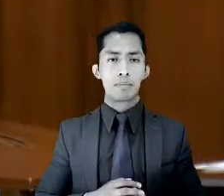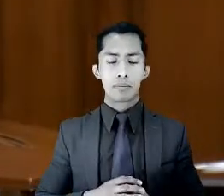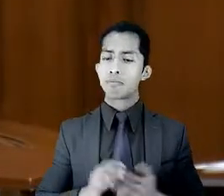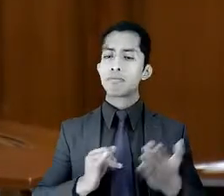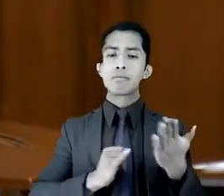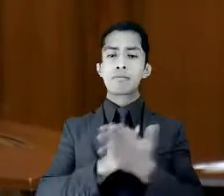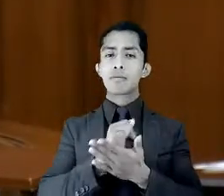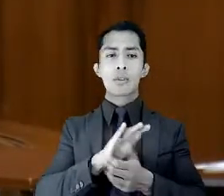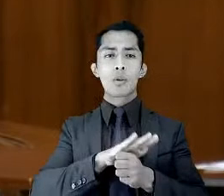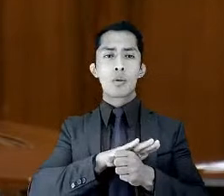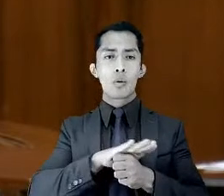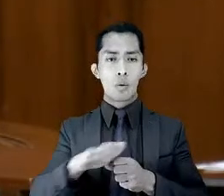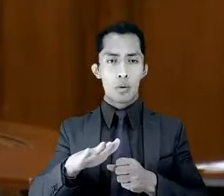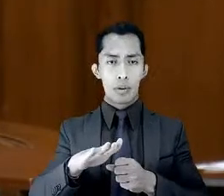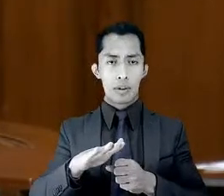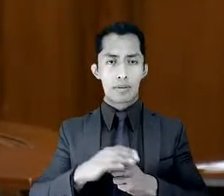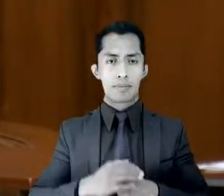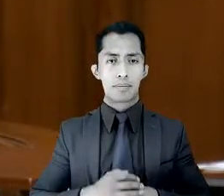Resolutivos.